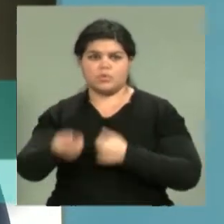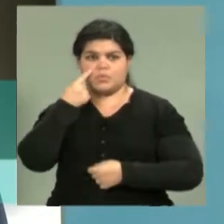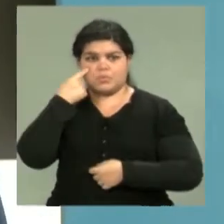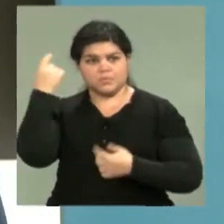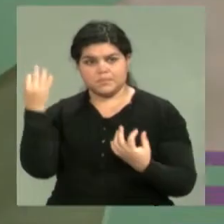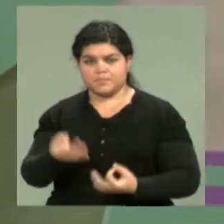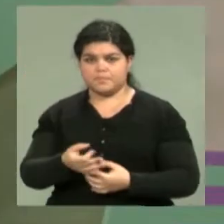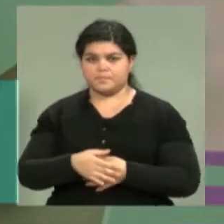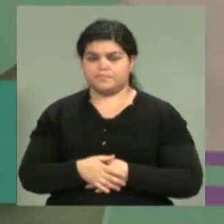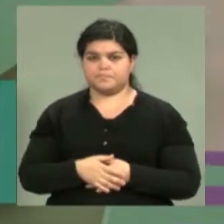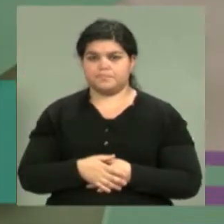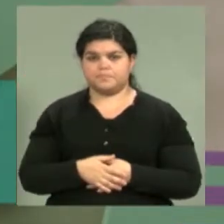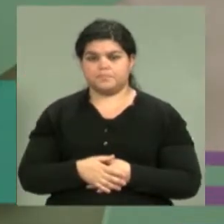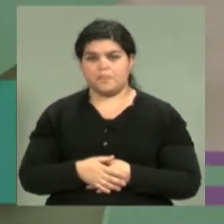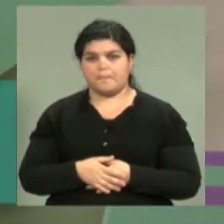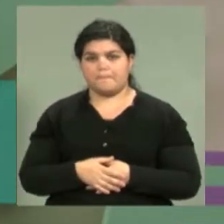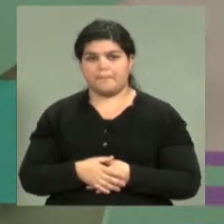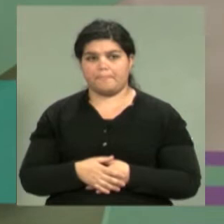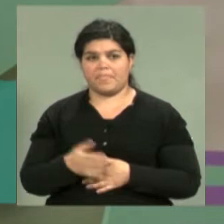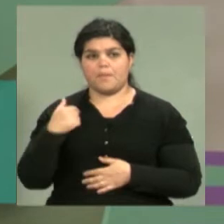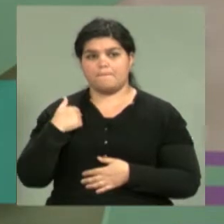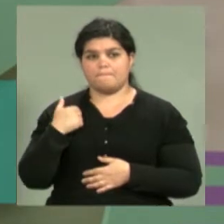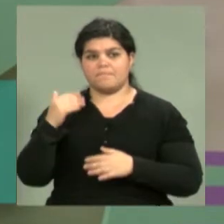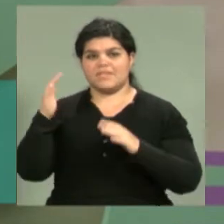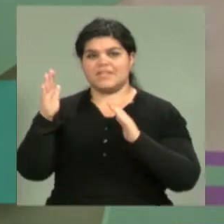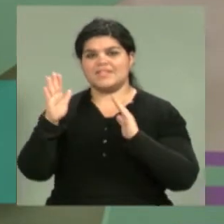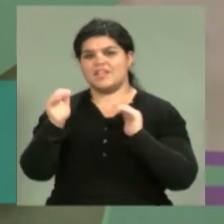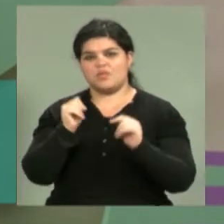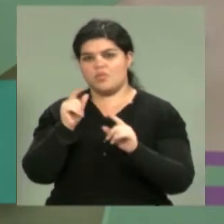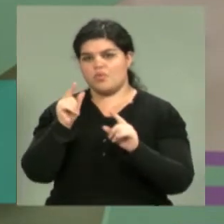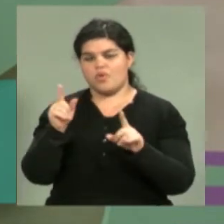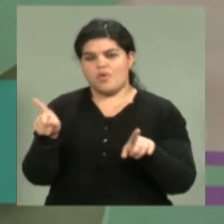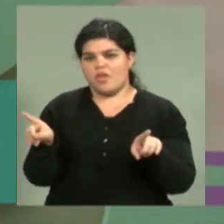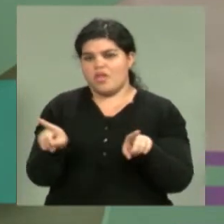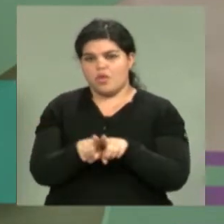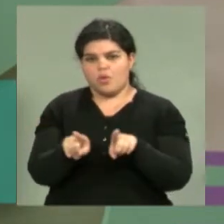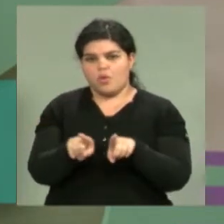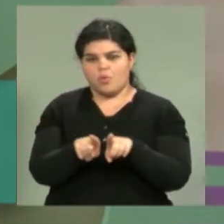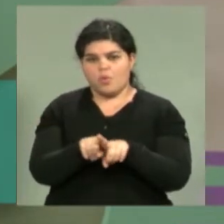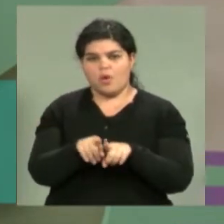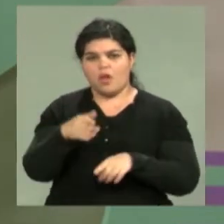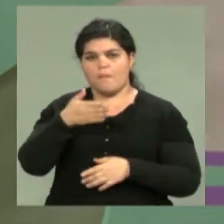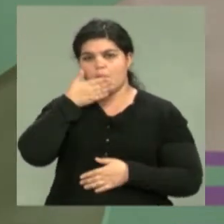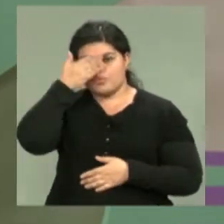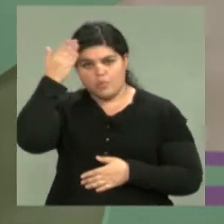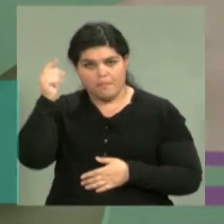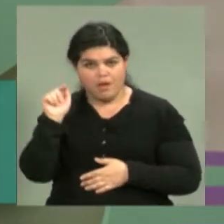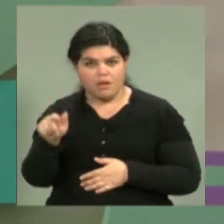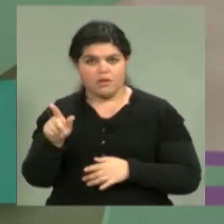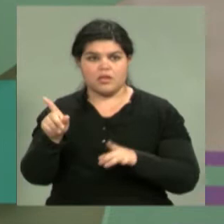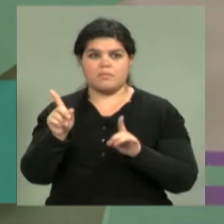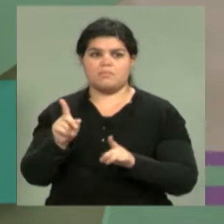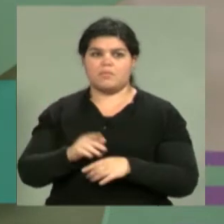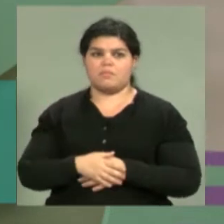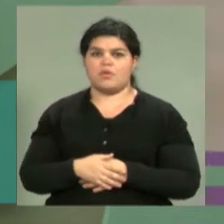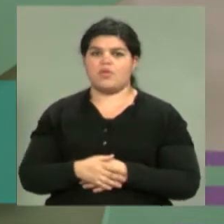¿no? Bueno, yo los saludaré con el saludo de los musulmanes, el saludo que Dios